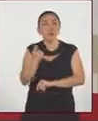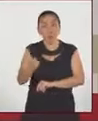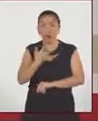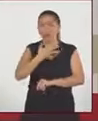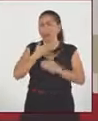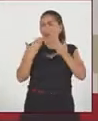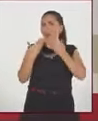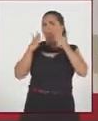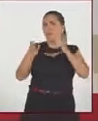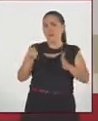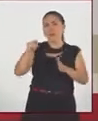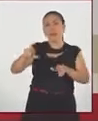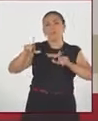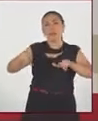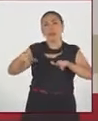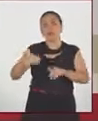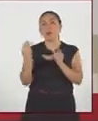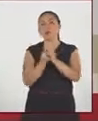abierto en la plataforma